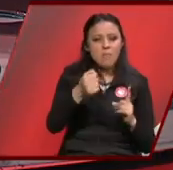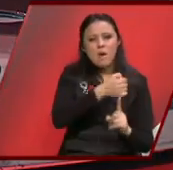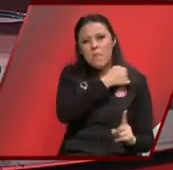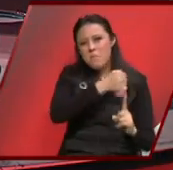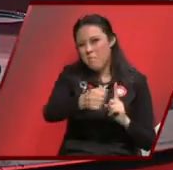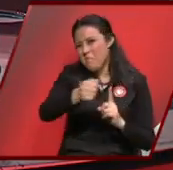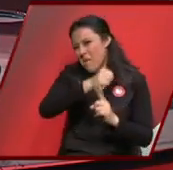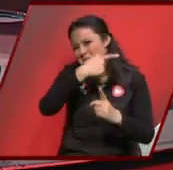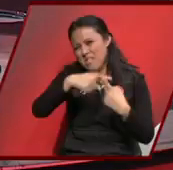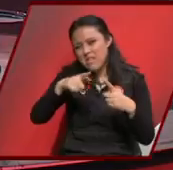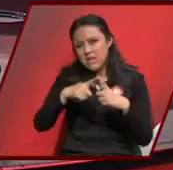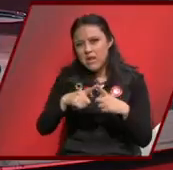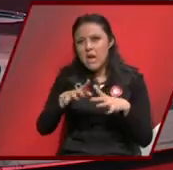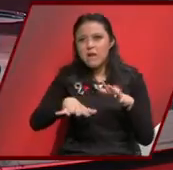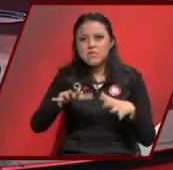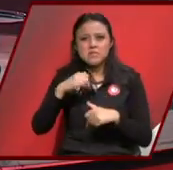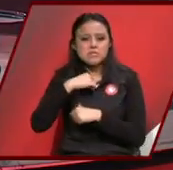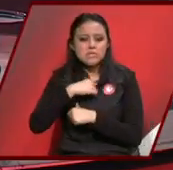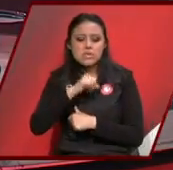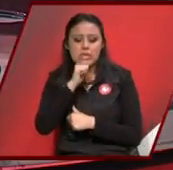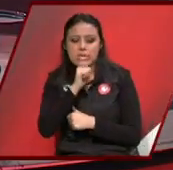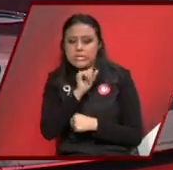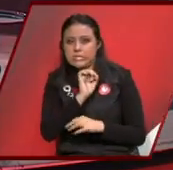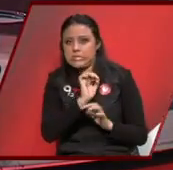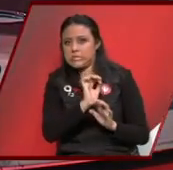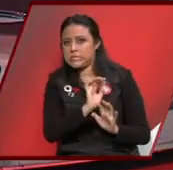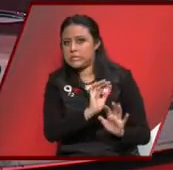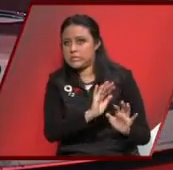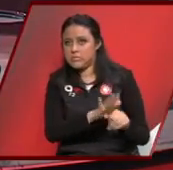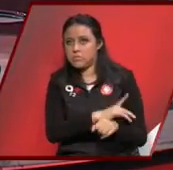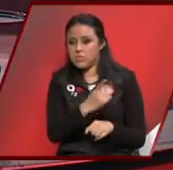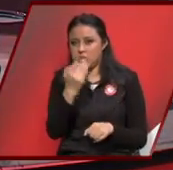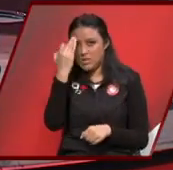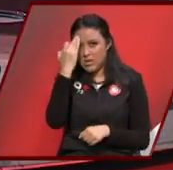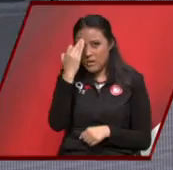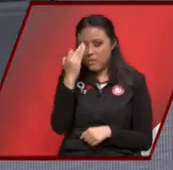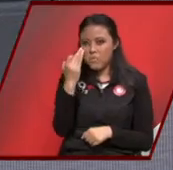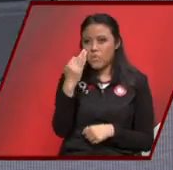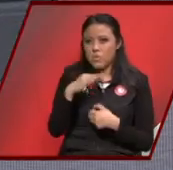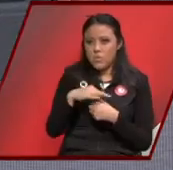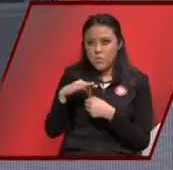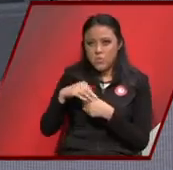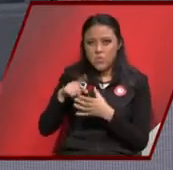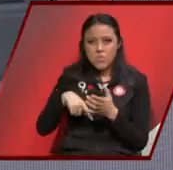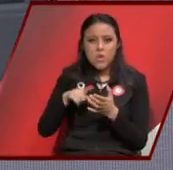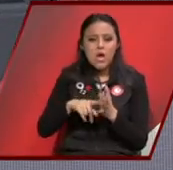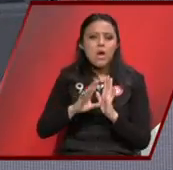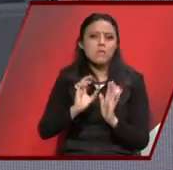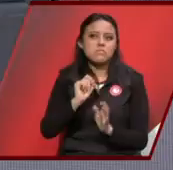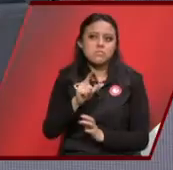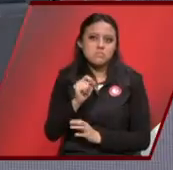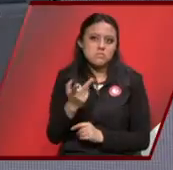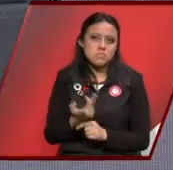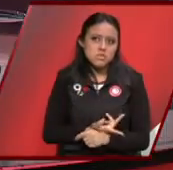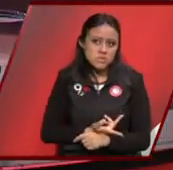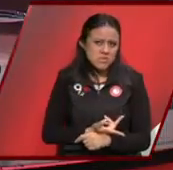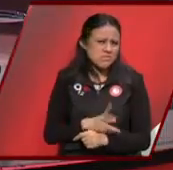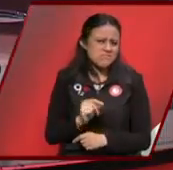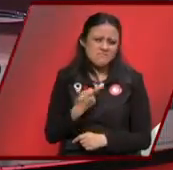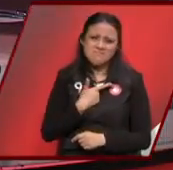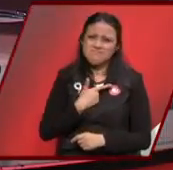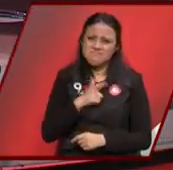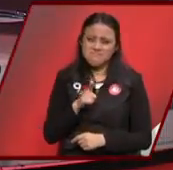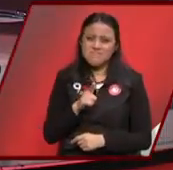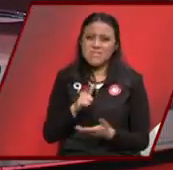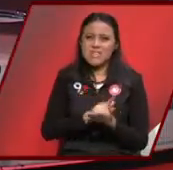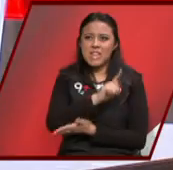gente, se ve tibieza en ocasiones de la autoridad porque pueden afectar los tiempos electorales. Estábamos cansados de los tiempos electorales. Estamos cansados. Ahí